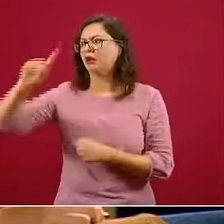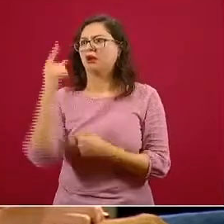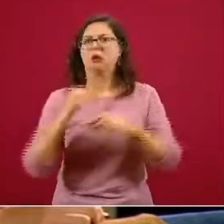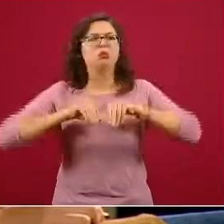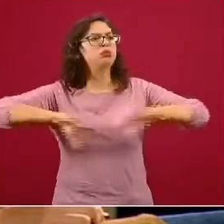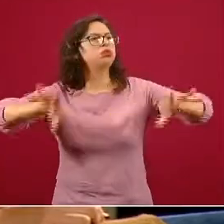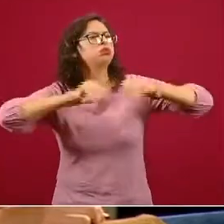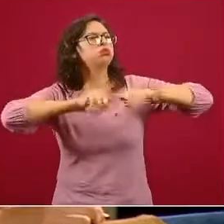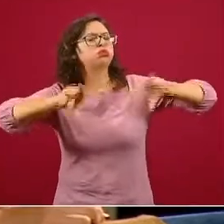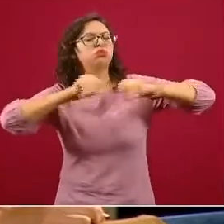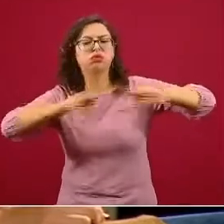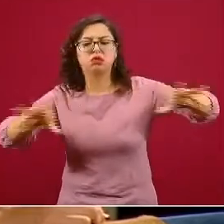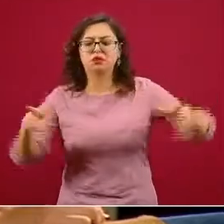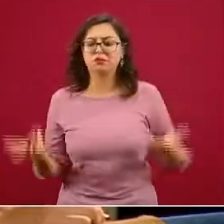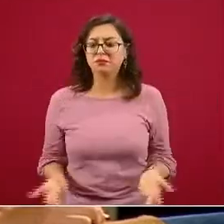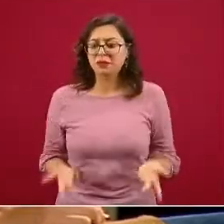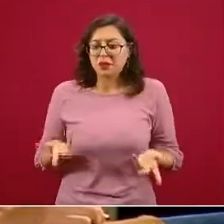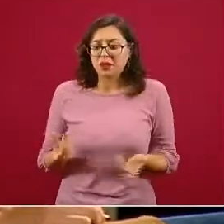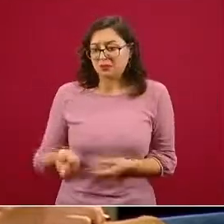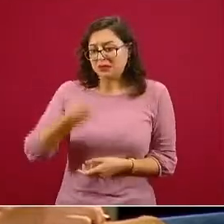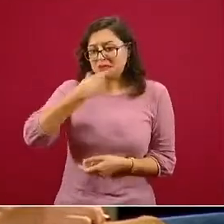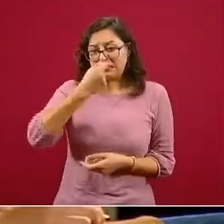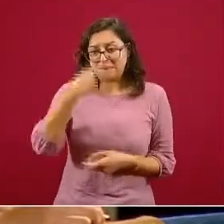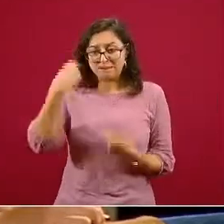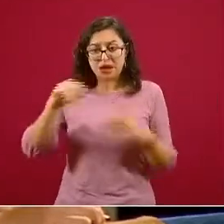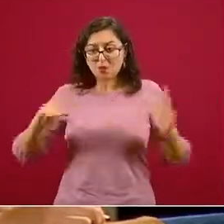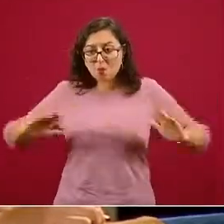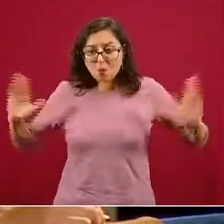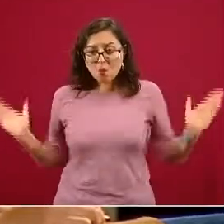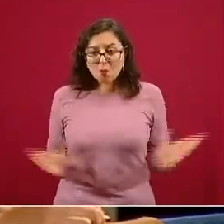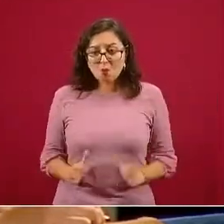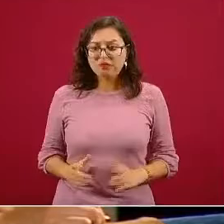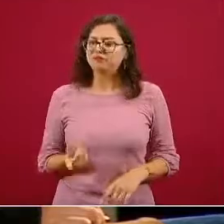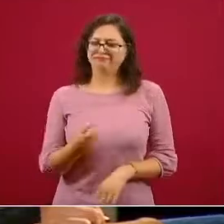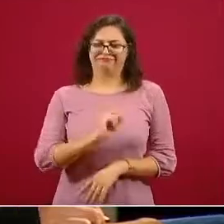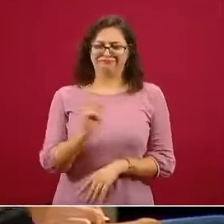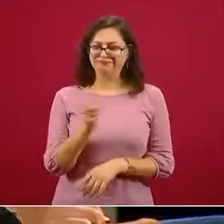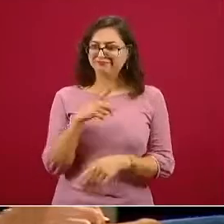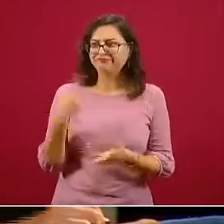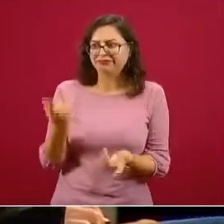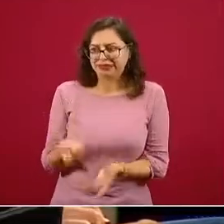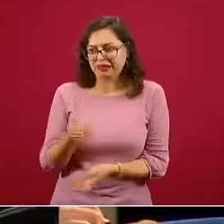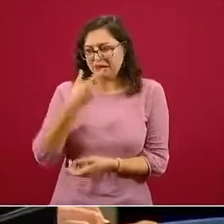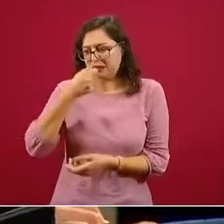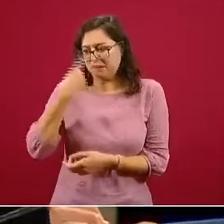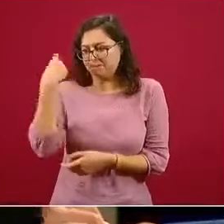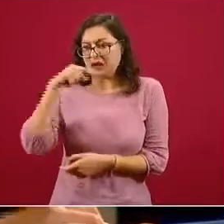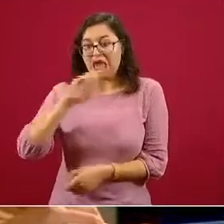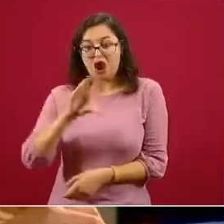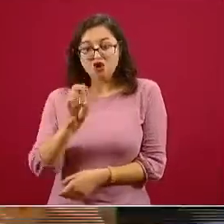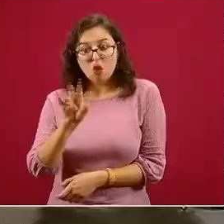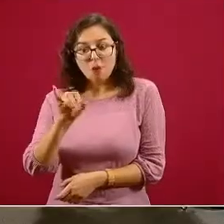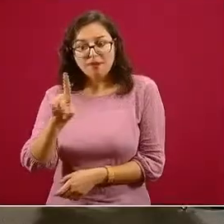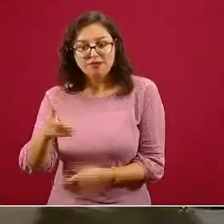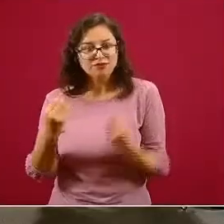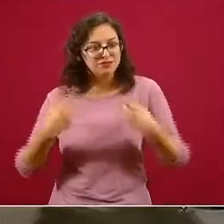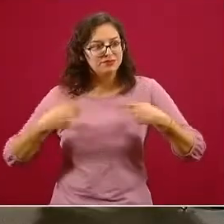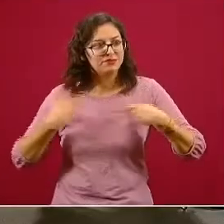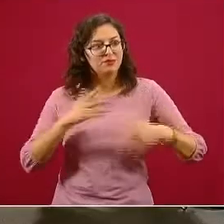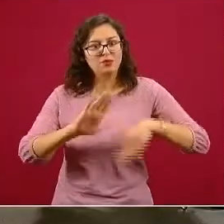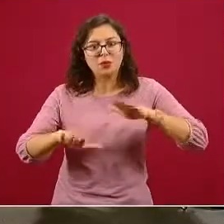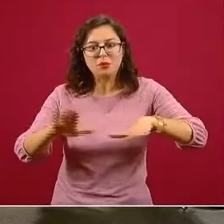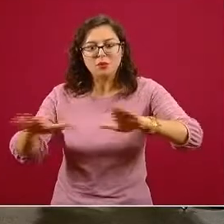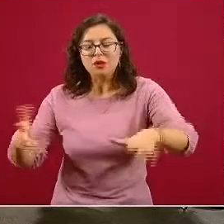un producto para dieta, hablamos que es un producto para una enfermedad pues que ha matado a miles de personas. O sea,